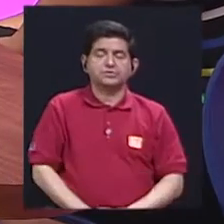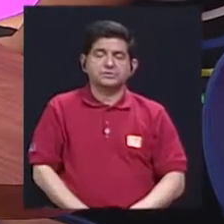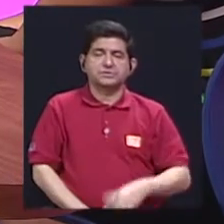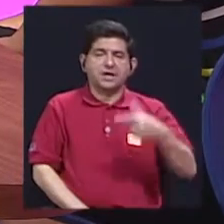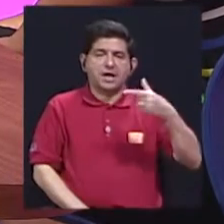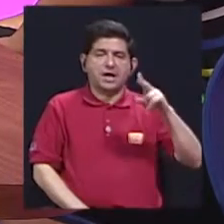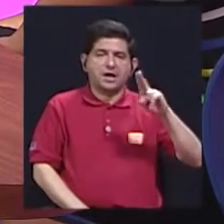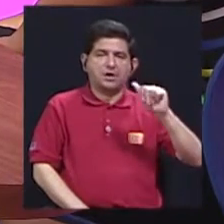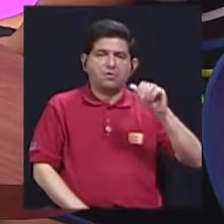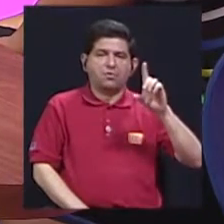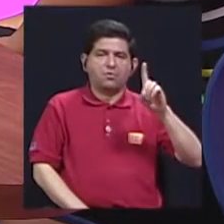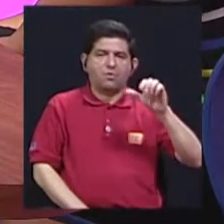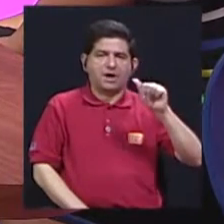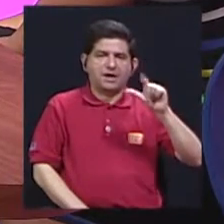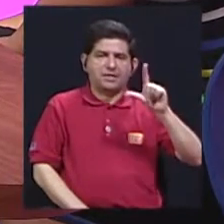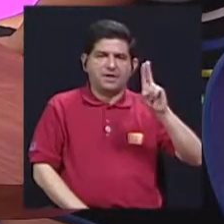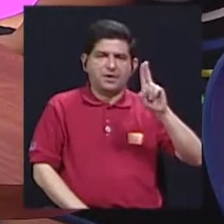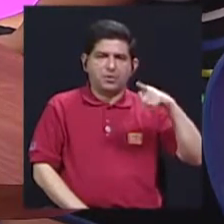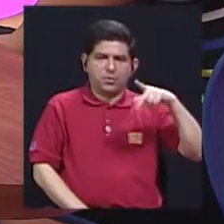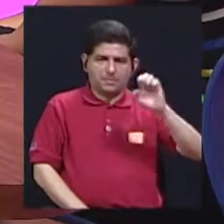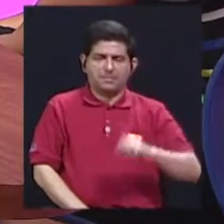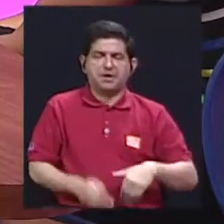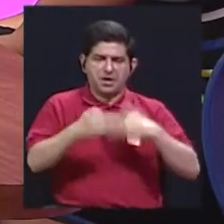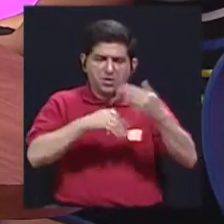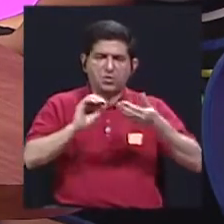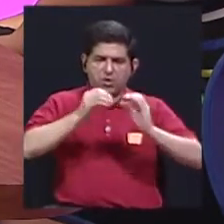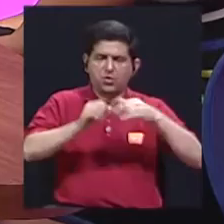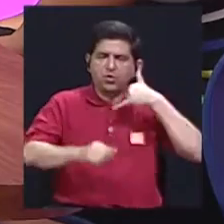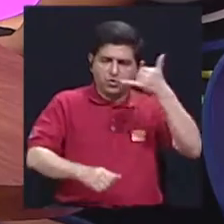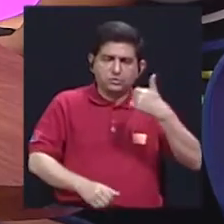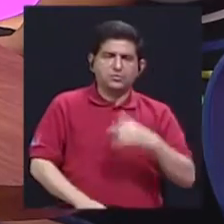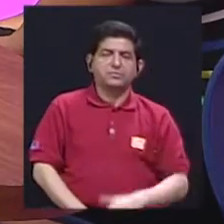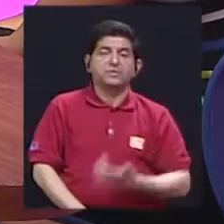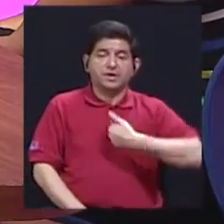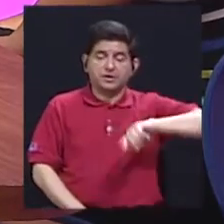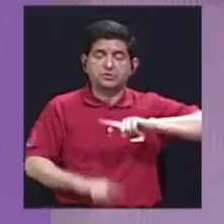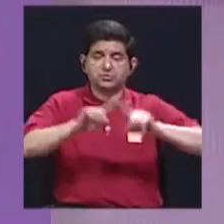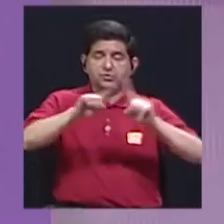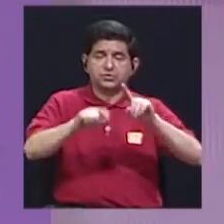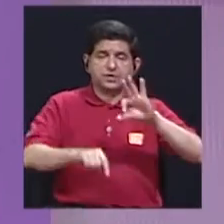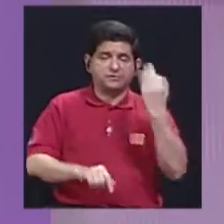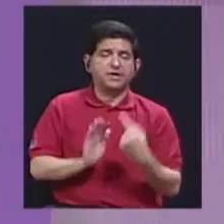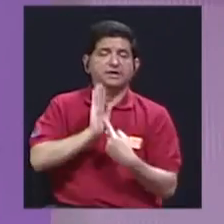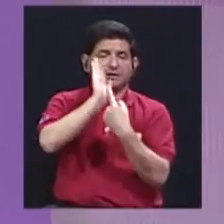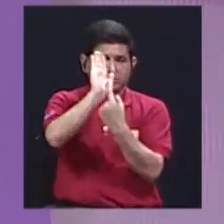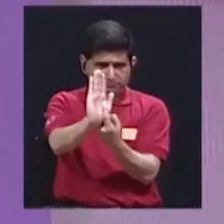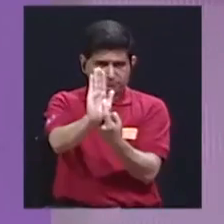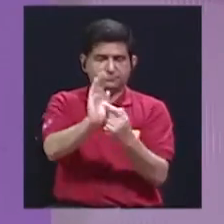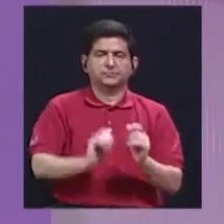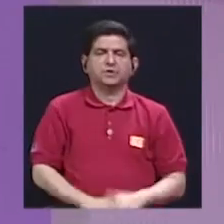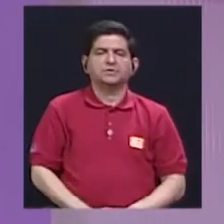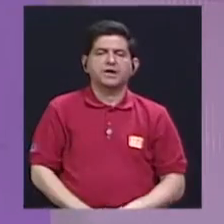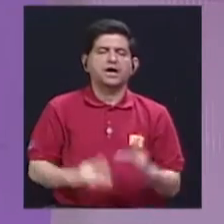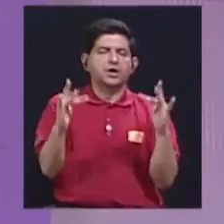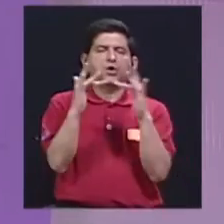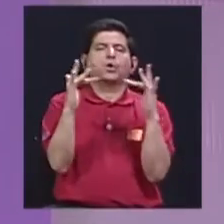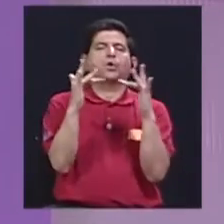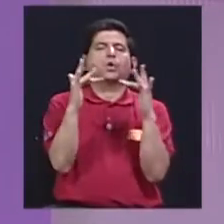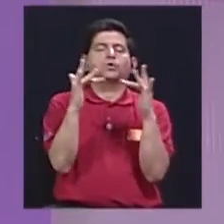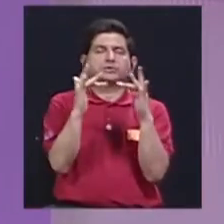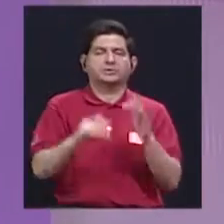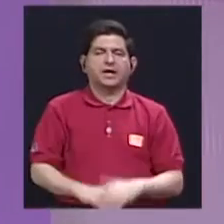ahorita voy a dar los números de teléfono realmente nosotros nos vamos a conocer de muchas maneras y nos contactamos